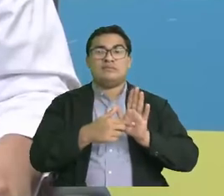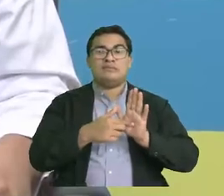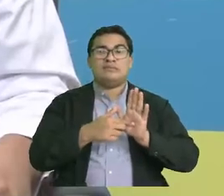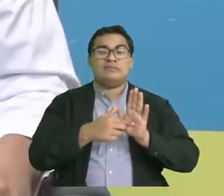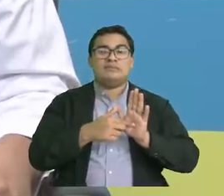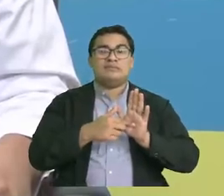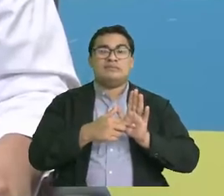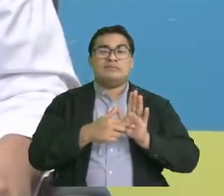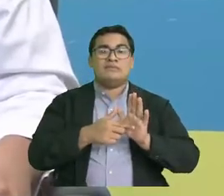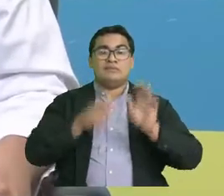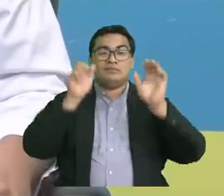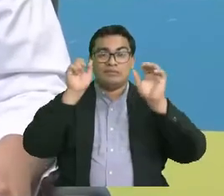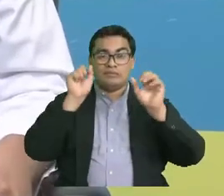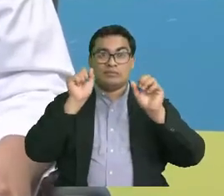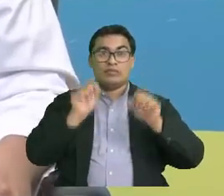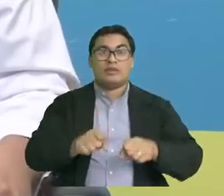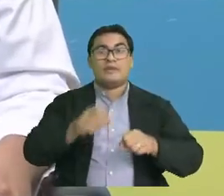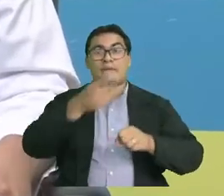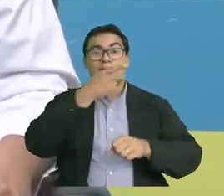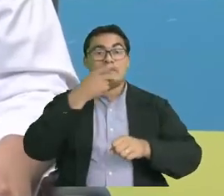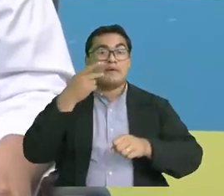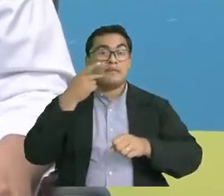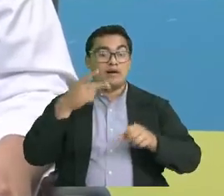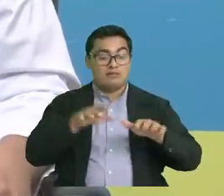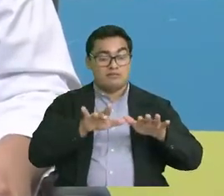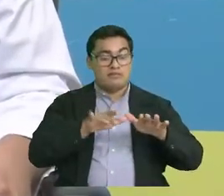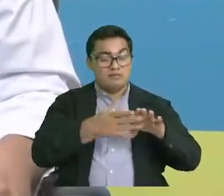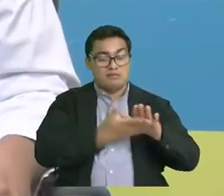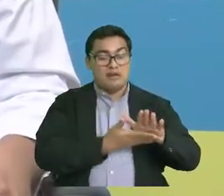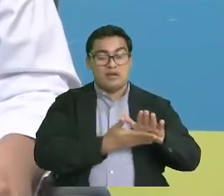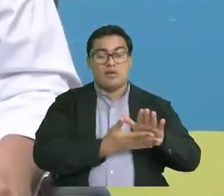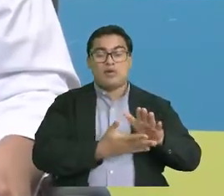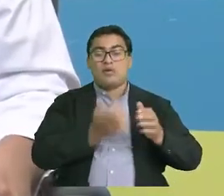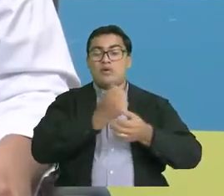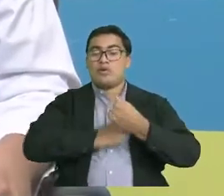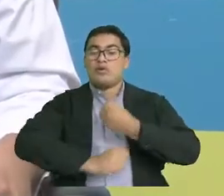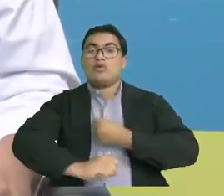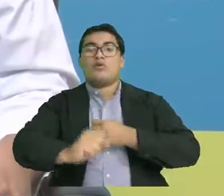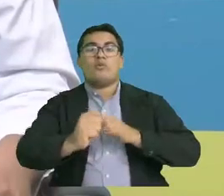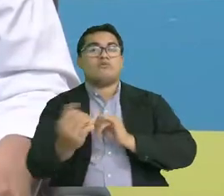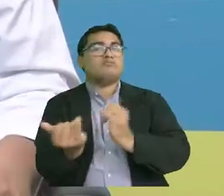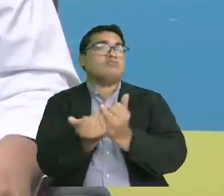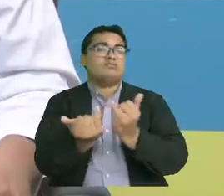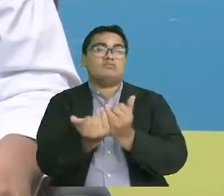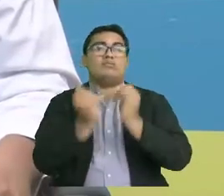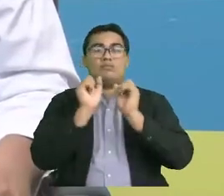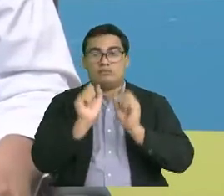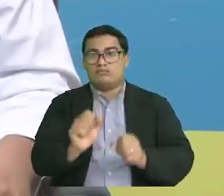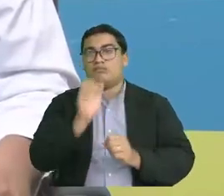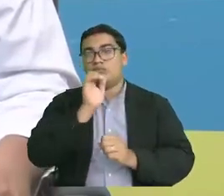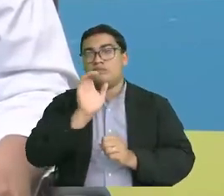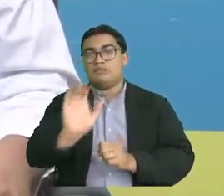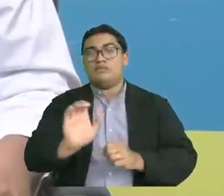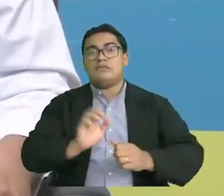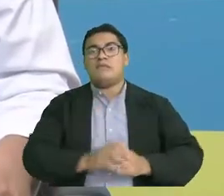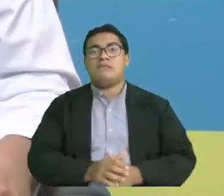que esto puede heredarse. Y siempre los padres te preguntan, ¿eso es hereditario? Sí, sí es